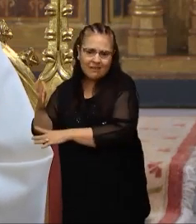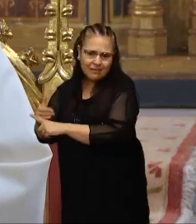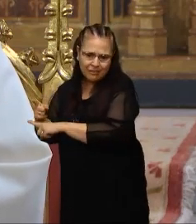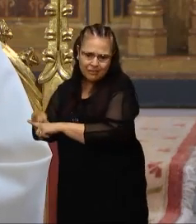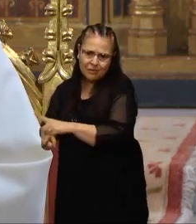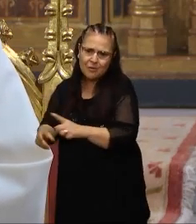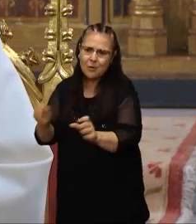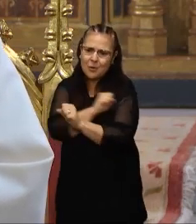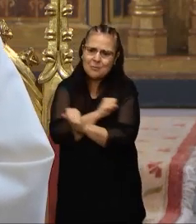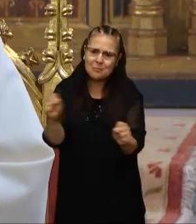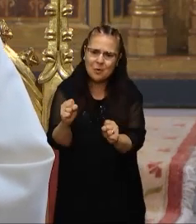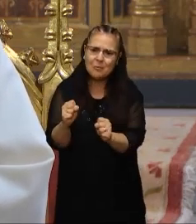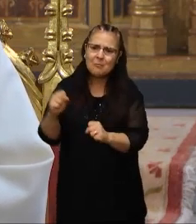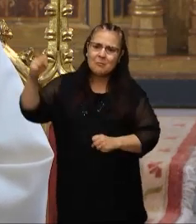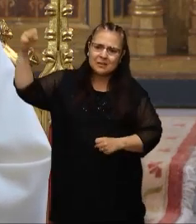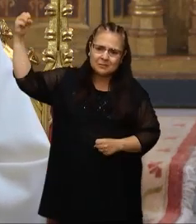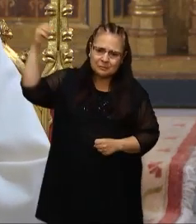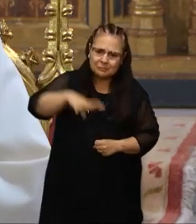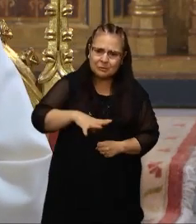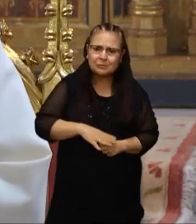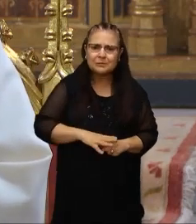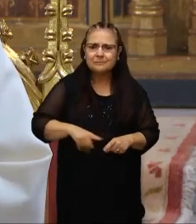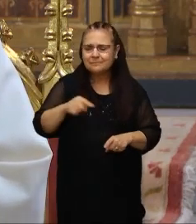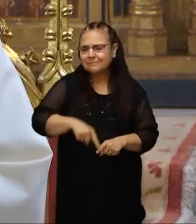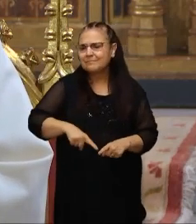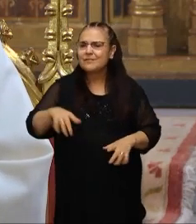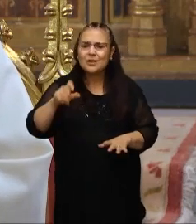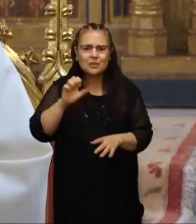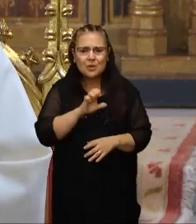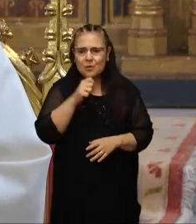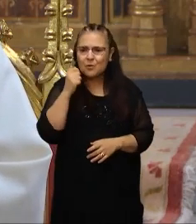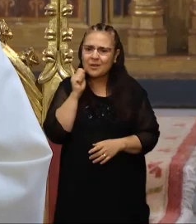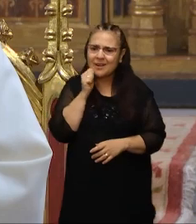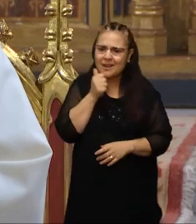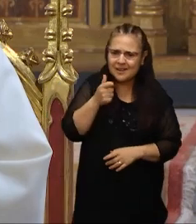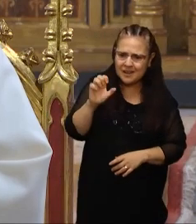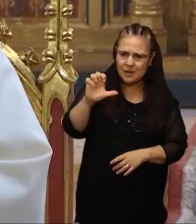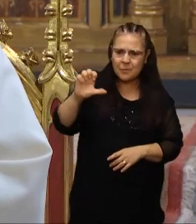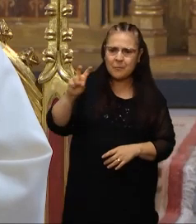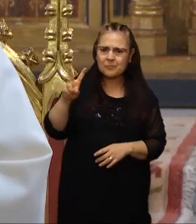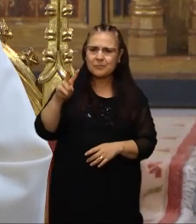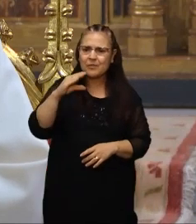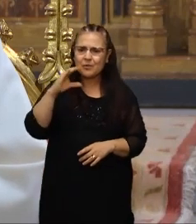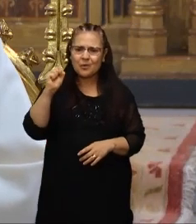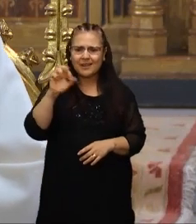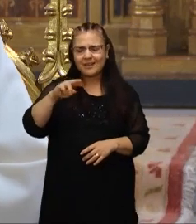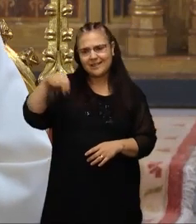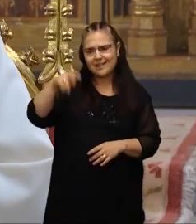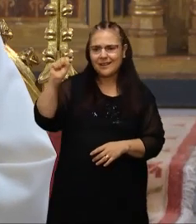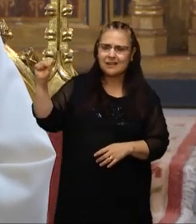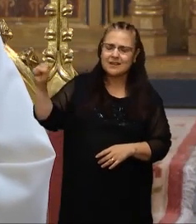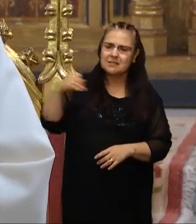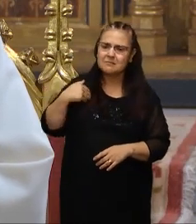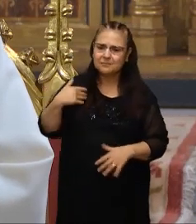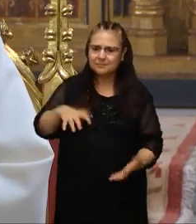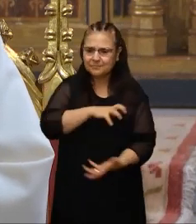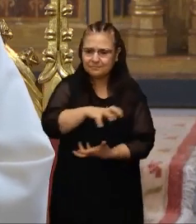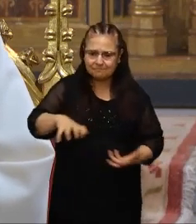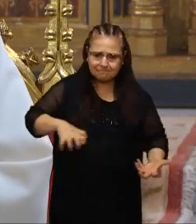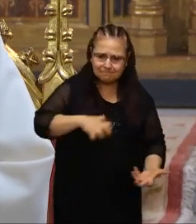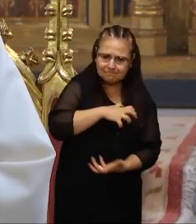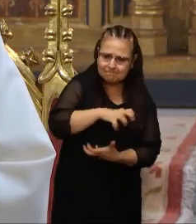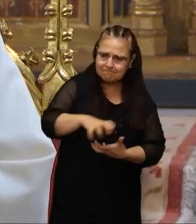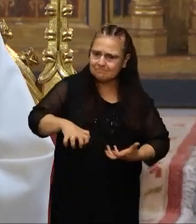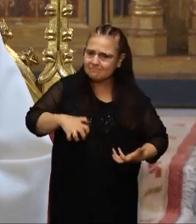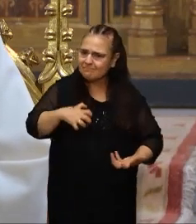bombas y misiles que siguen cayendo sobre la martirizada Ucrania, en medio de los muchos pequeños y grandes conflictos que laceran y